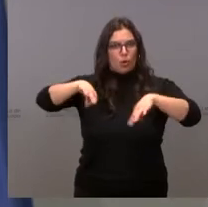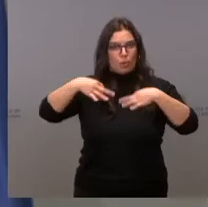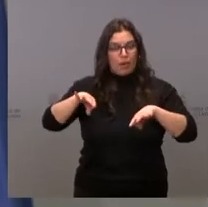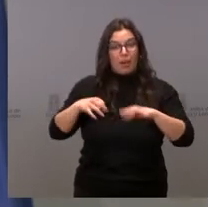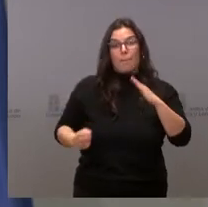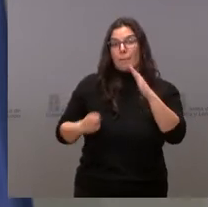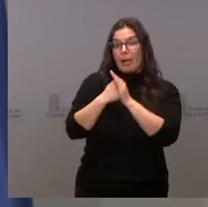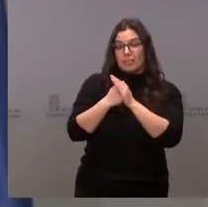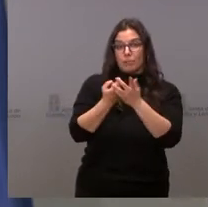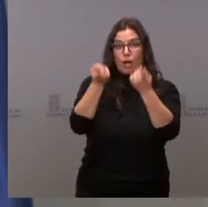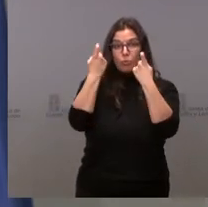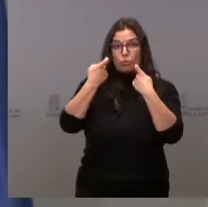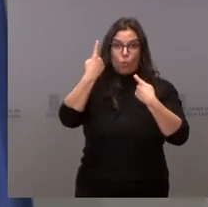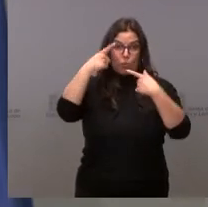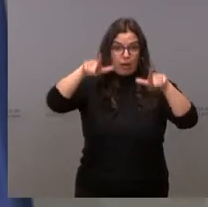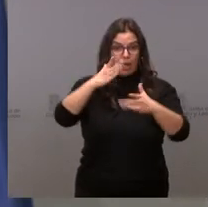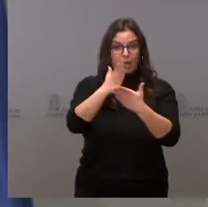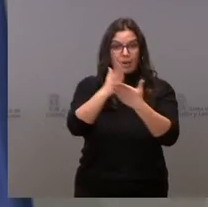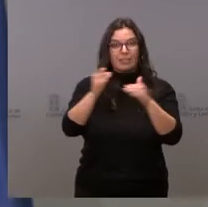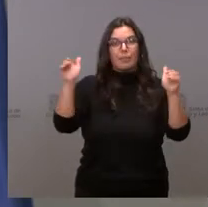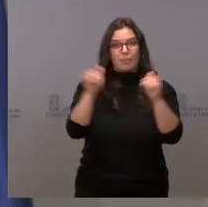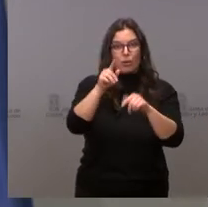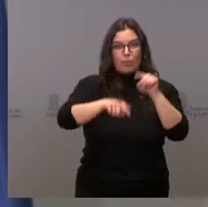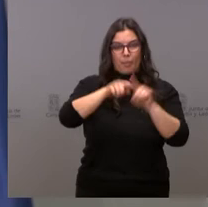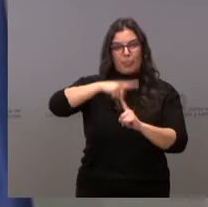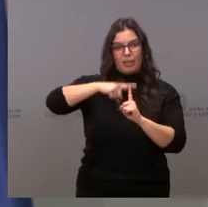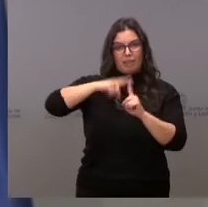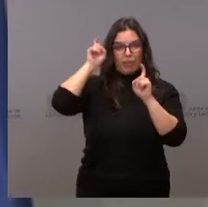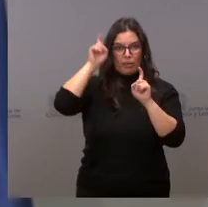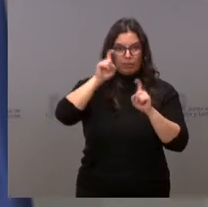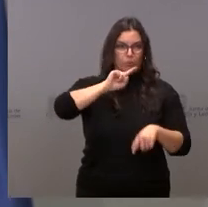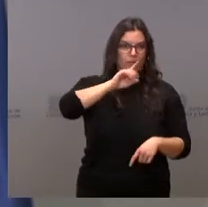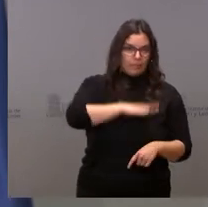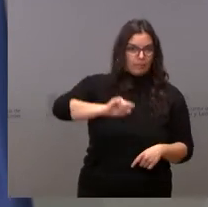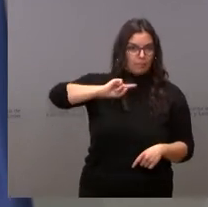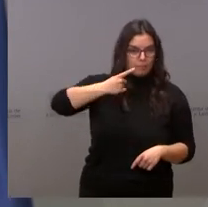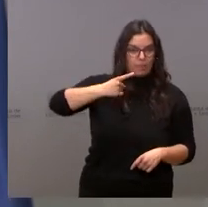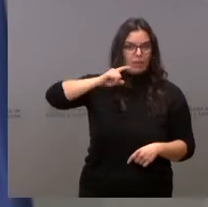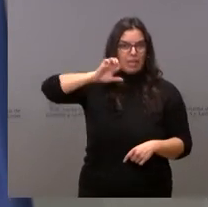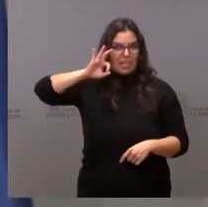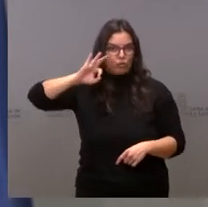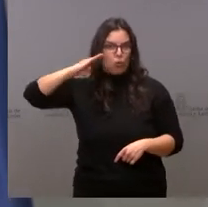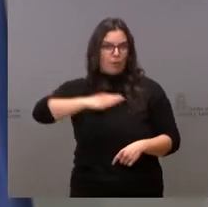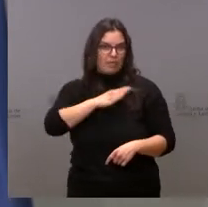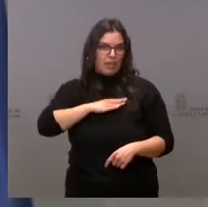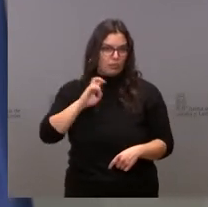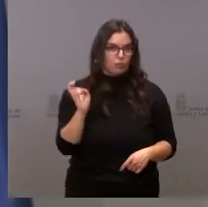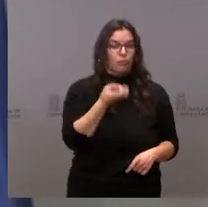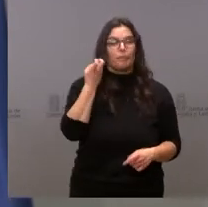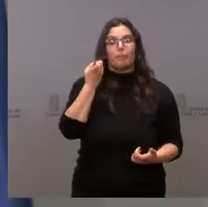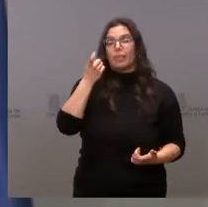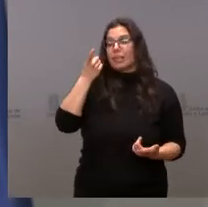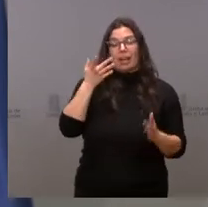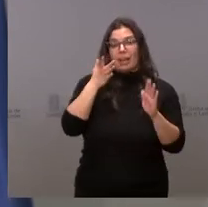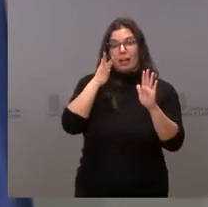de alumnos por aula en función de los niveles educativos y en definitiva seguir situando a